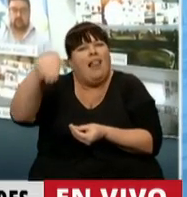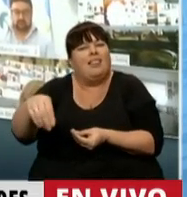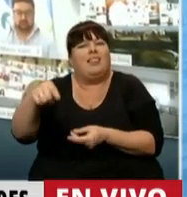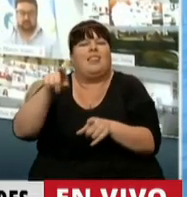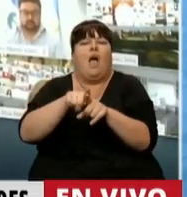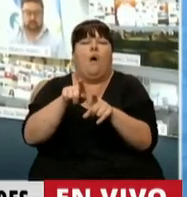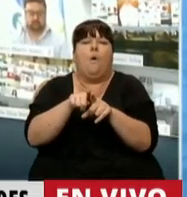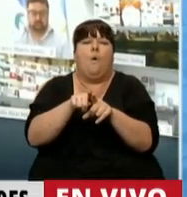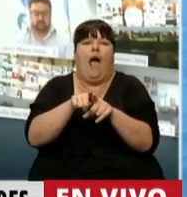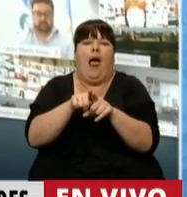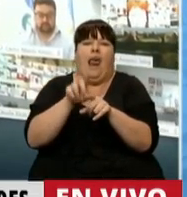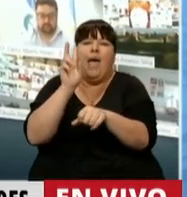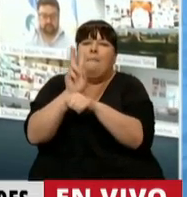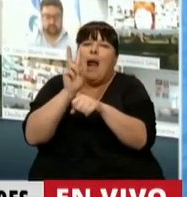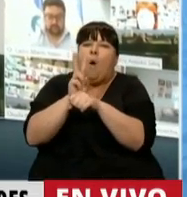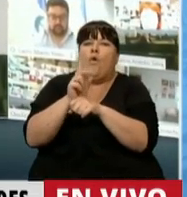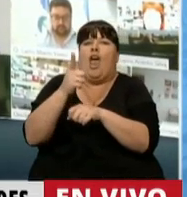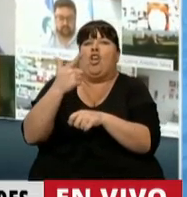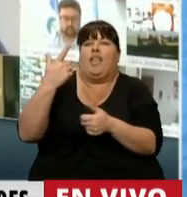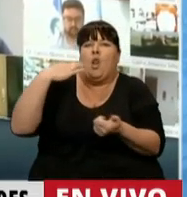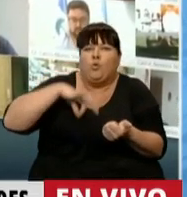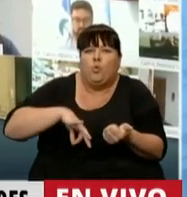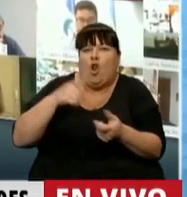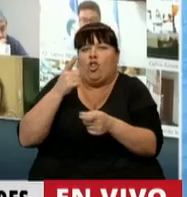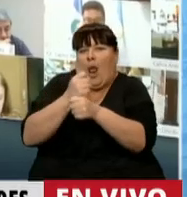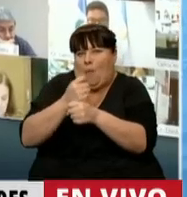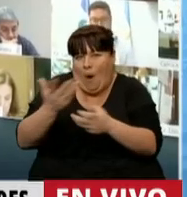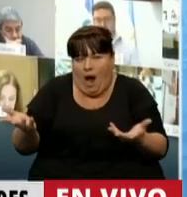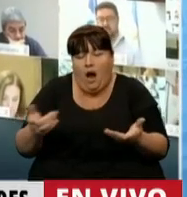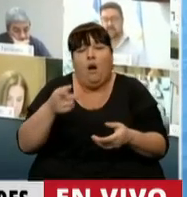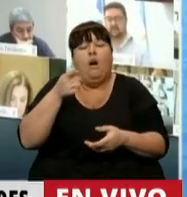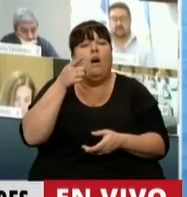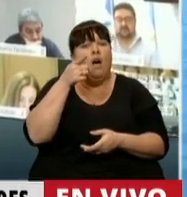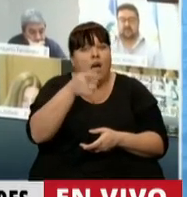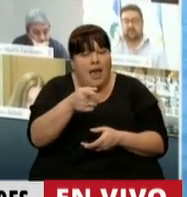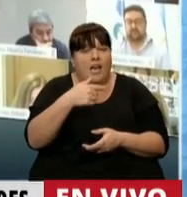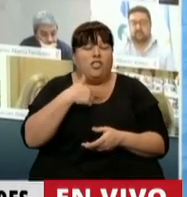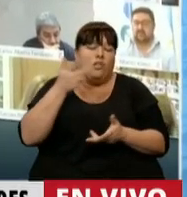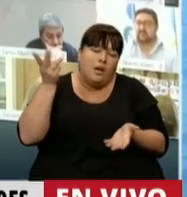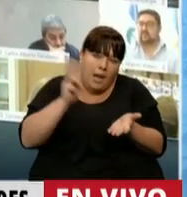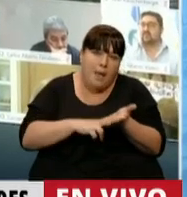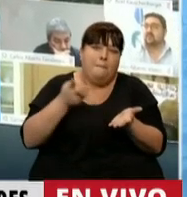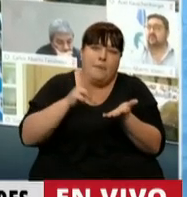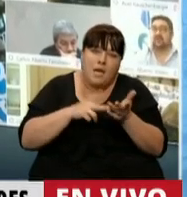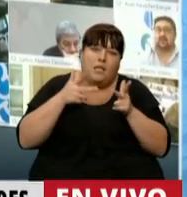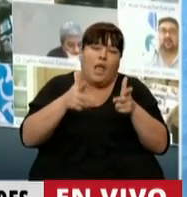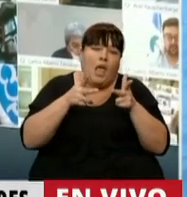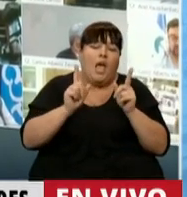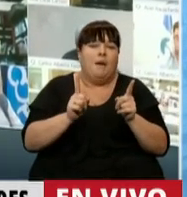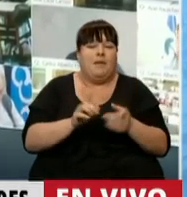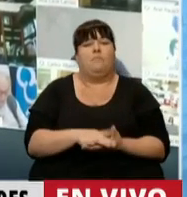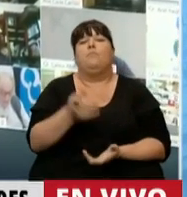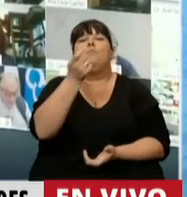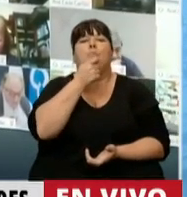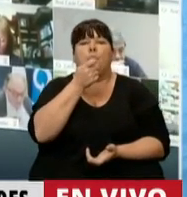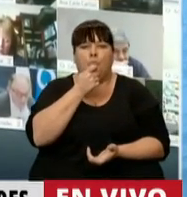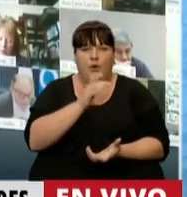en sostener a los que no tienen ingresos. Y en este sentido ya hemos insistido en que, por